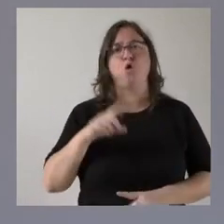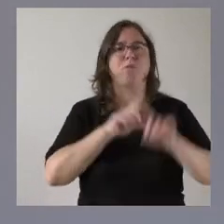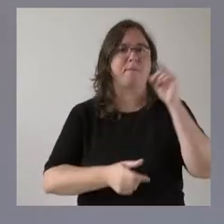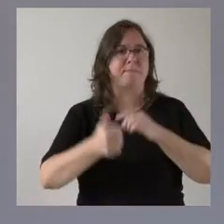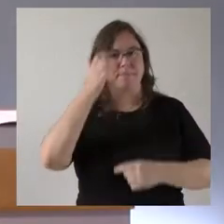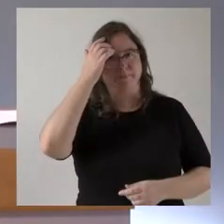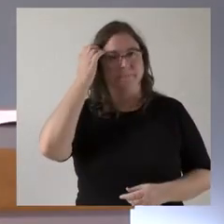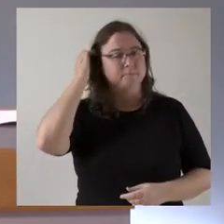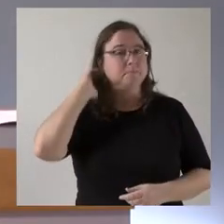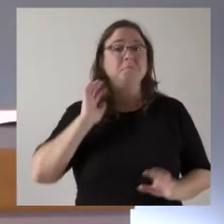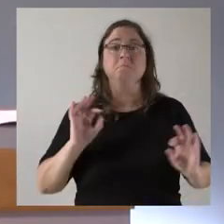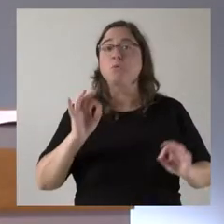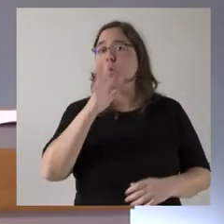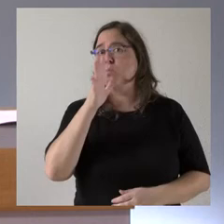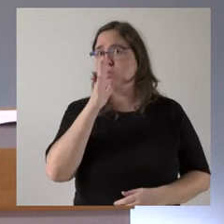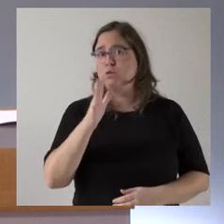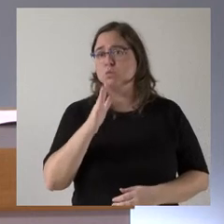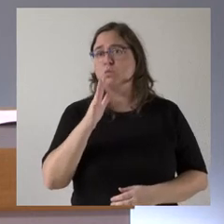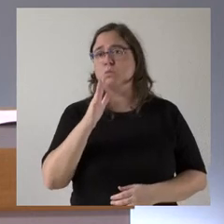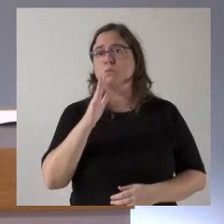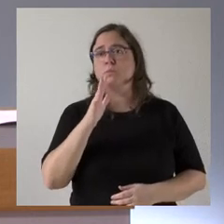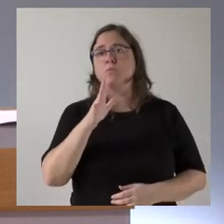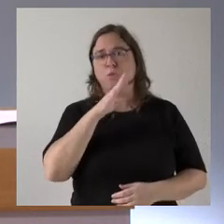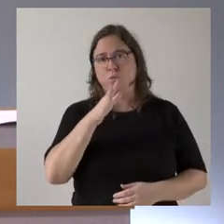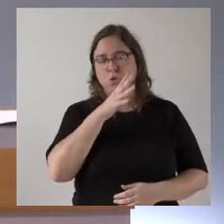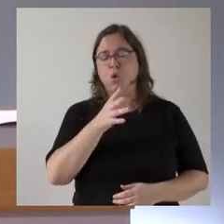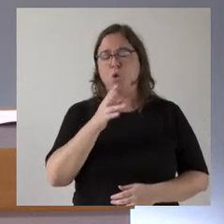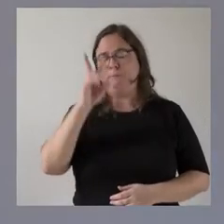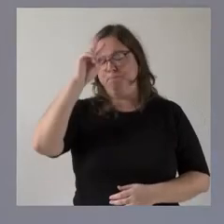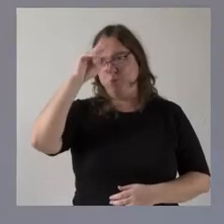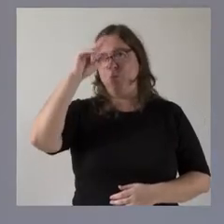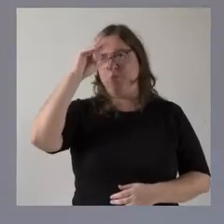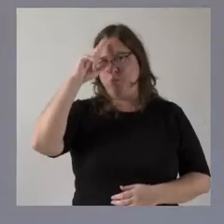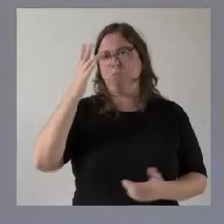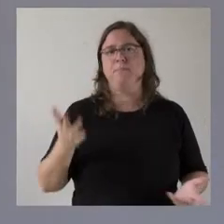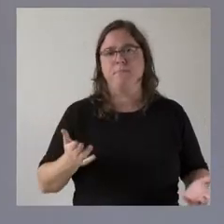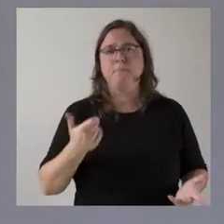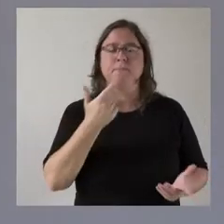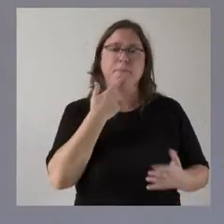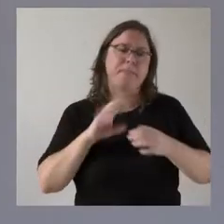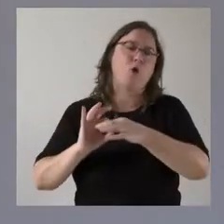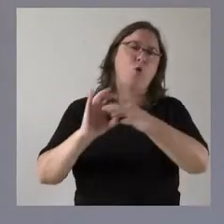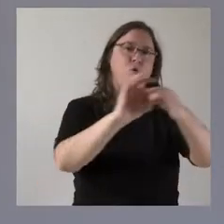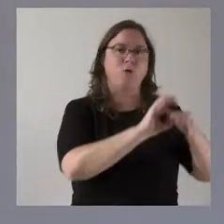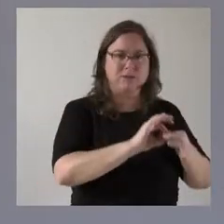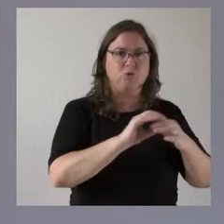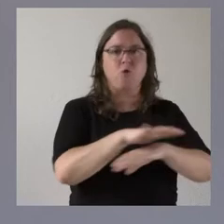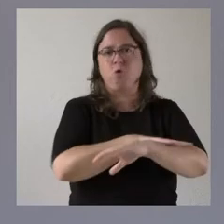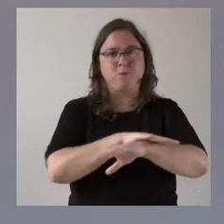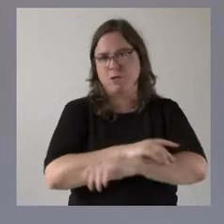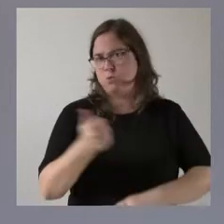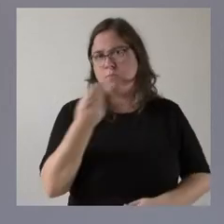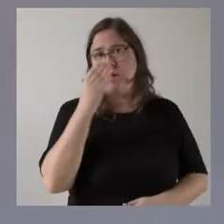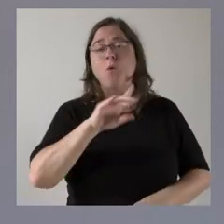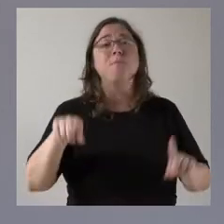y para eso nos preocupa totalmente el hecho de reforzar nuestra cohesión como gobierno pero también